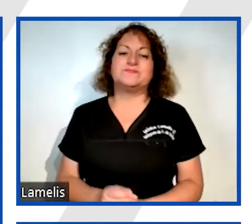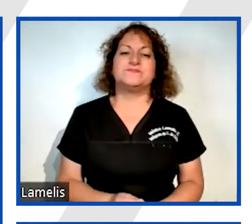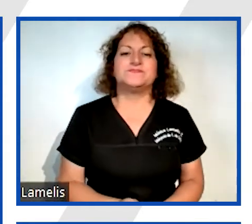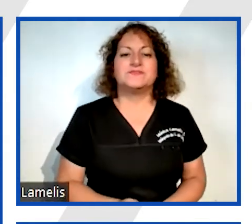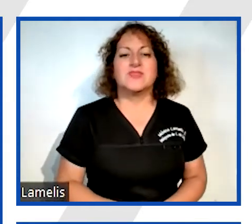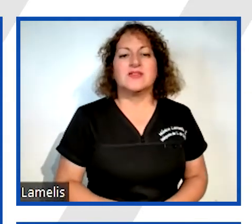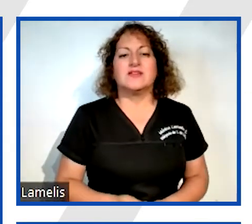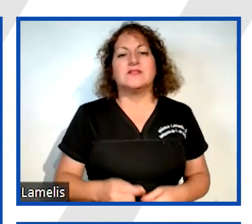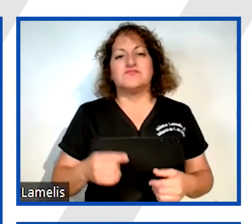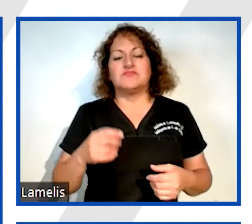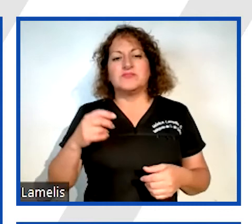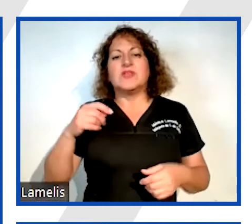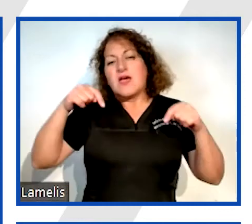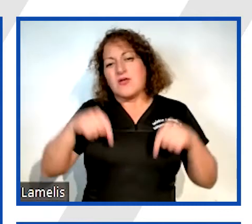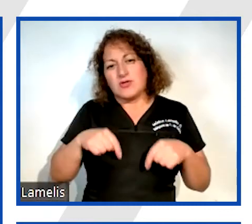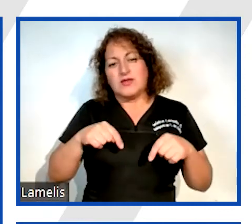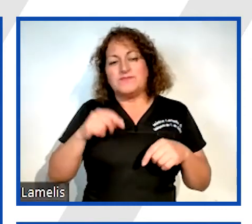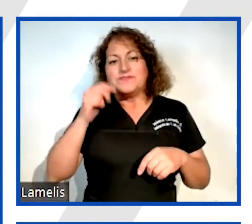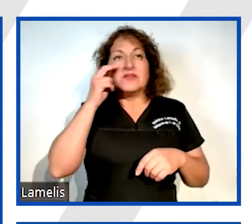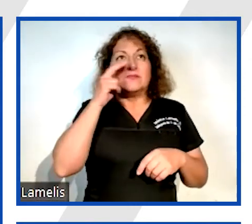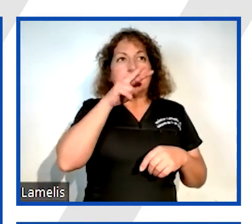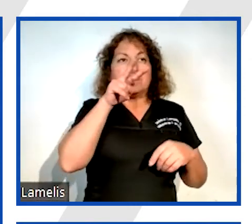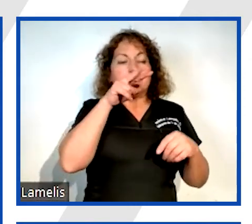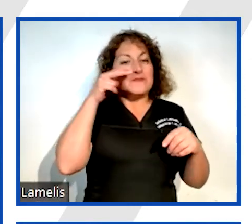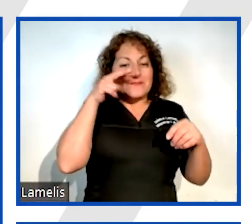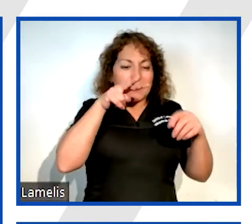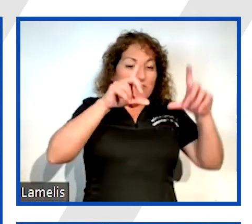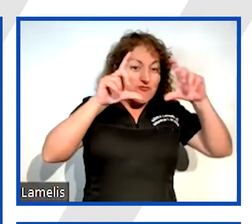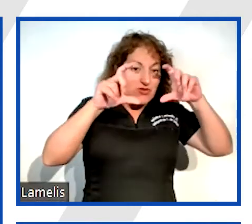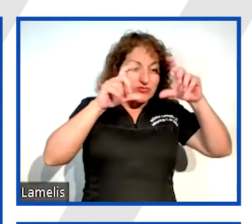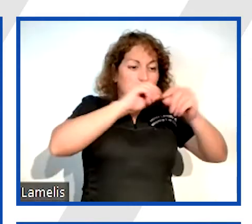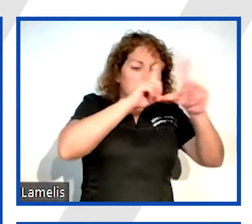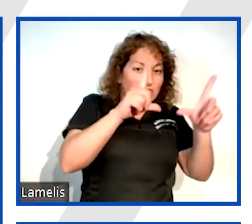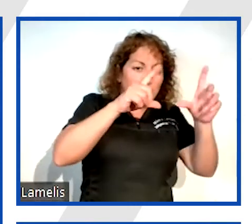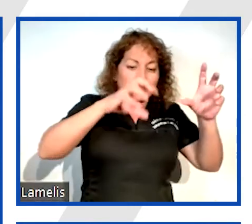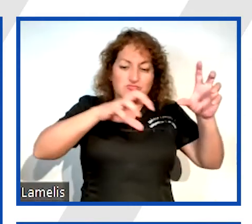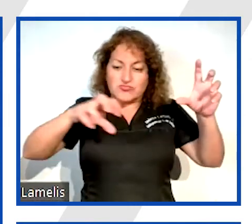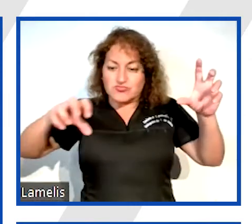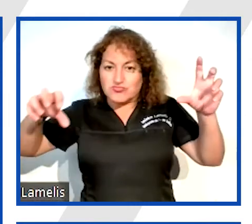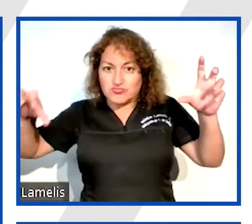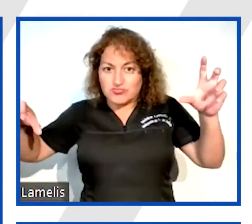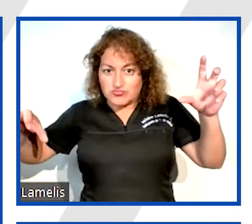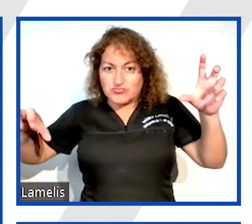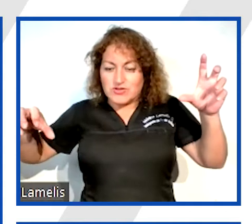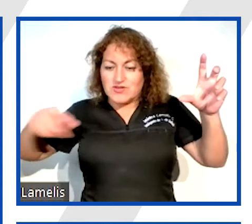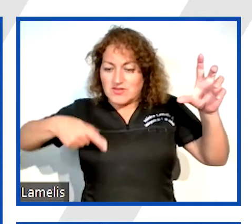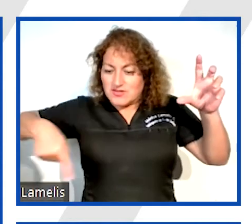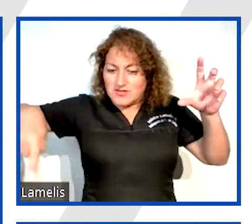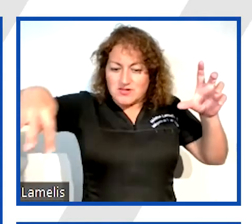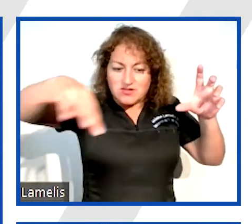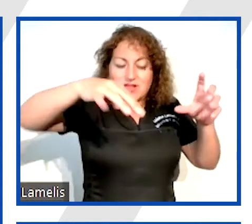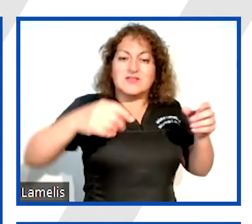dan cuenta cuando uno mira el sistema solar se ven como que estuvieran así en un solo plano de los planetas bueno es por eso porque todos nosotros al mismo tiempo de